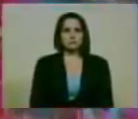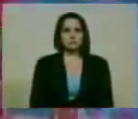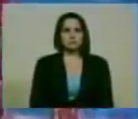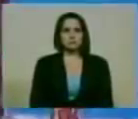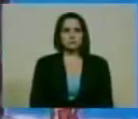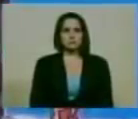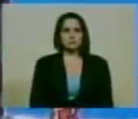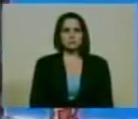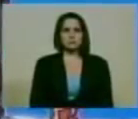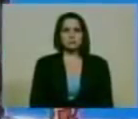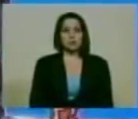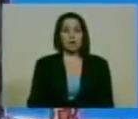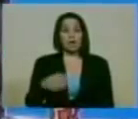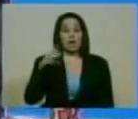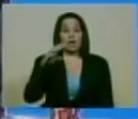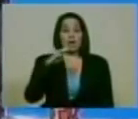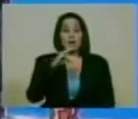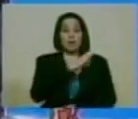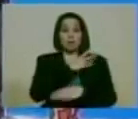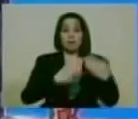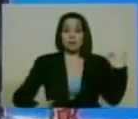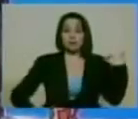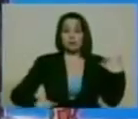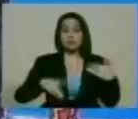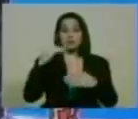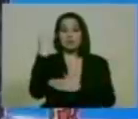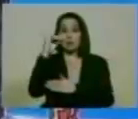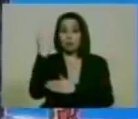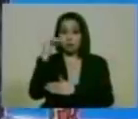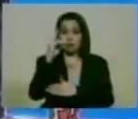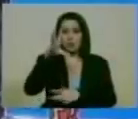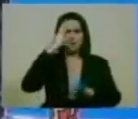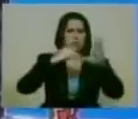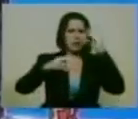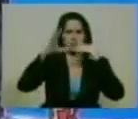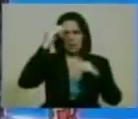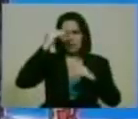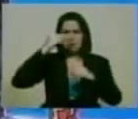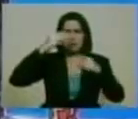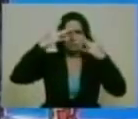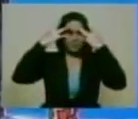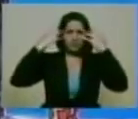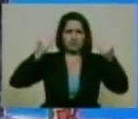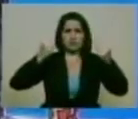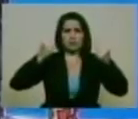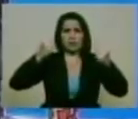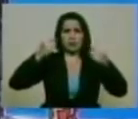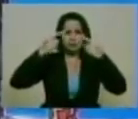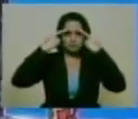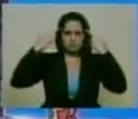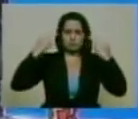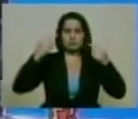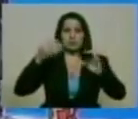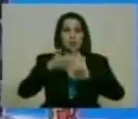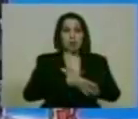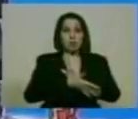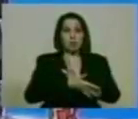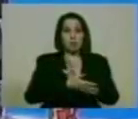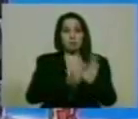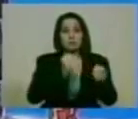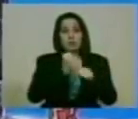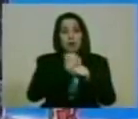De Evo aprendemos tanto, la sabiduría, la humildad, la profundidad, la perseverancia, el trabajo, el amor,